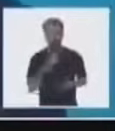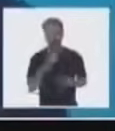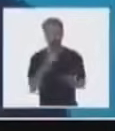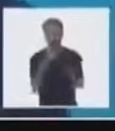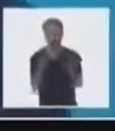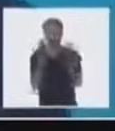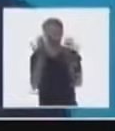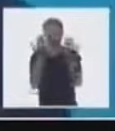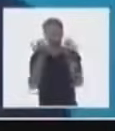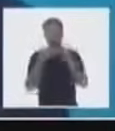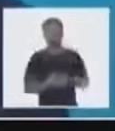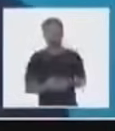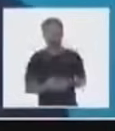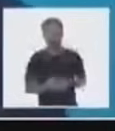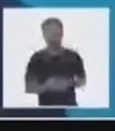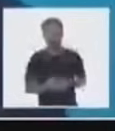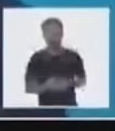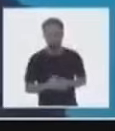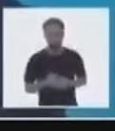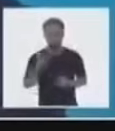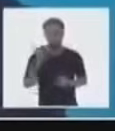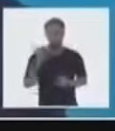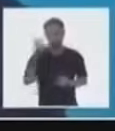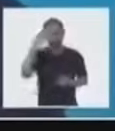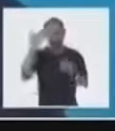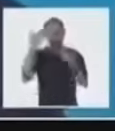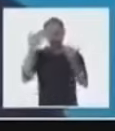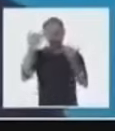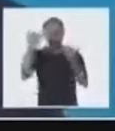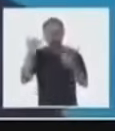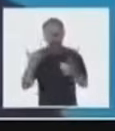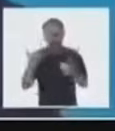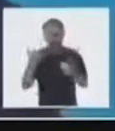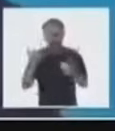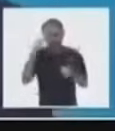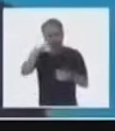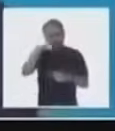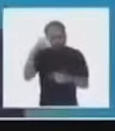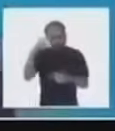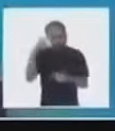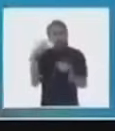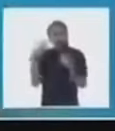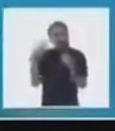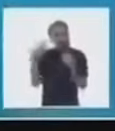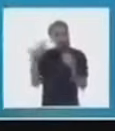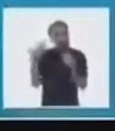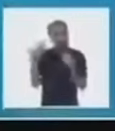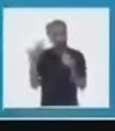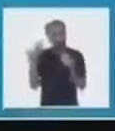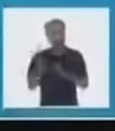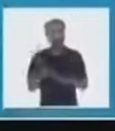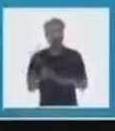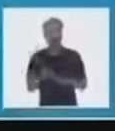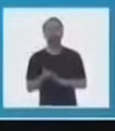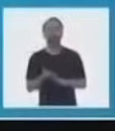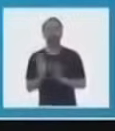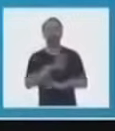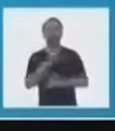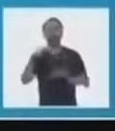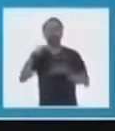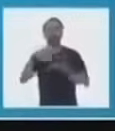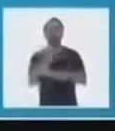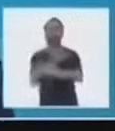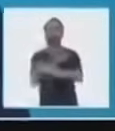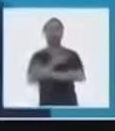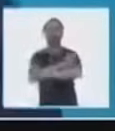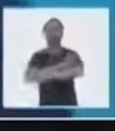el FMI, pero estamos jodidos. Lo que está diciendo es falso. El gobierno no convalidó ningún acuerdo con el Fondo Monetario Internacional, claro que sí. Porque no pero